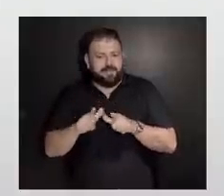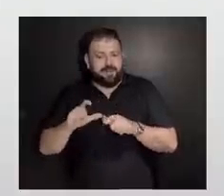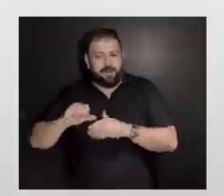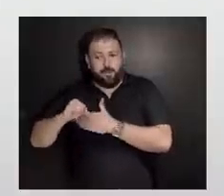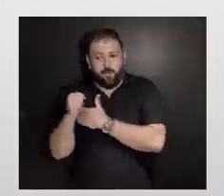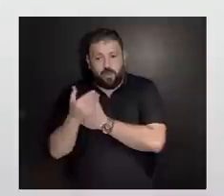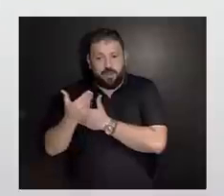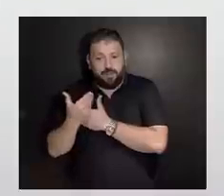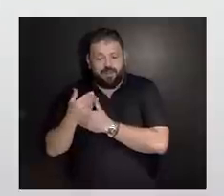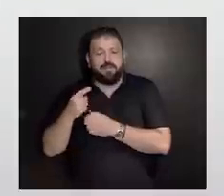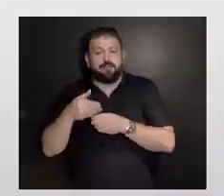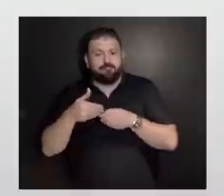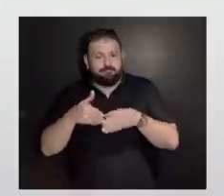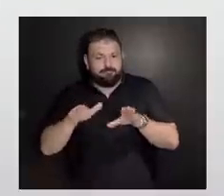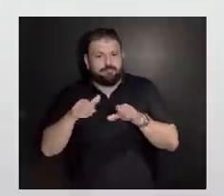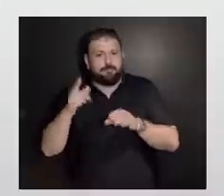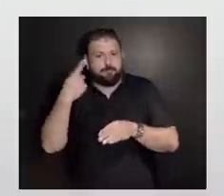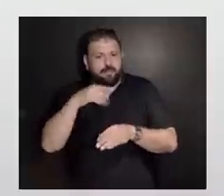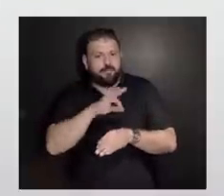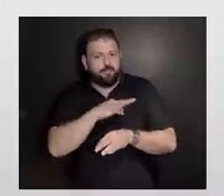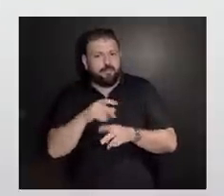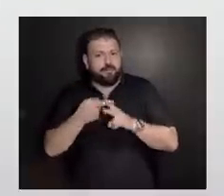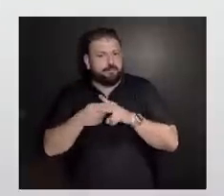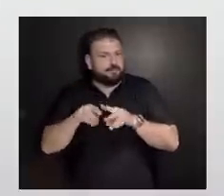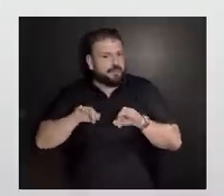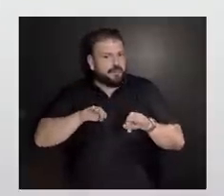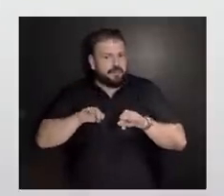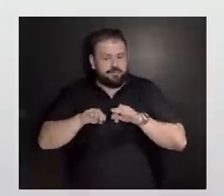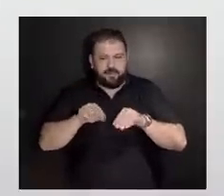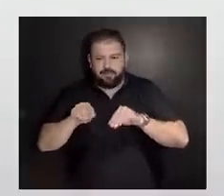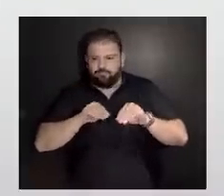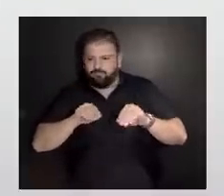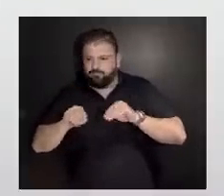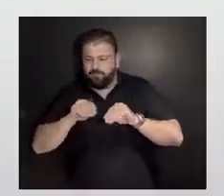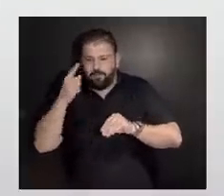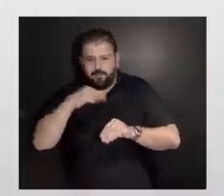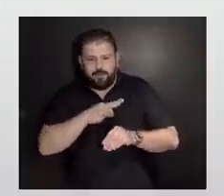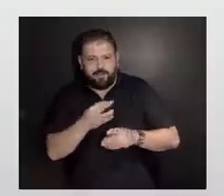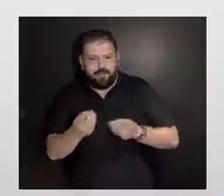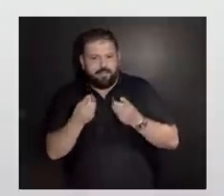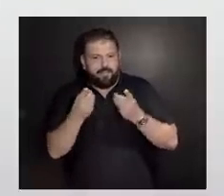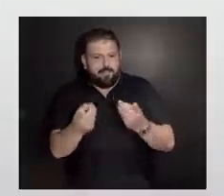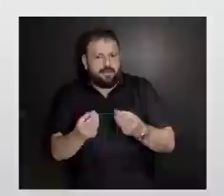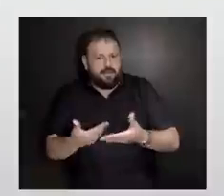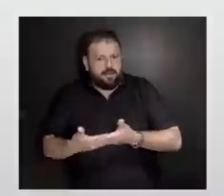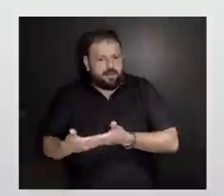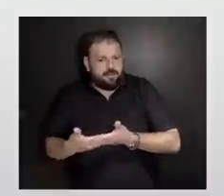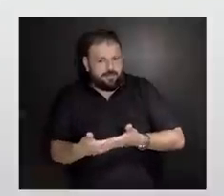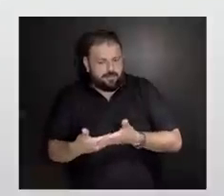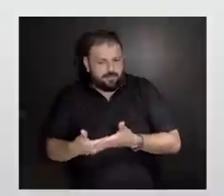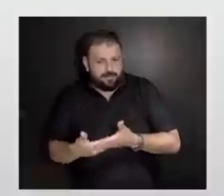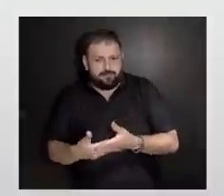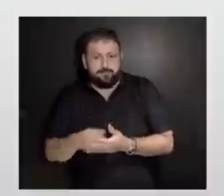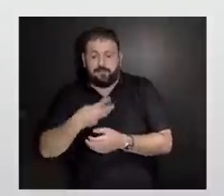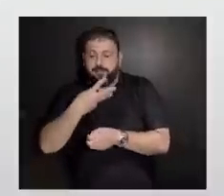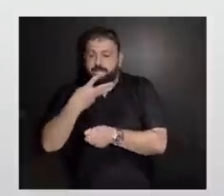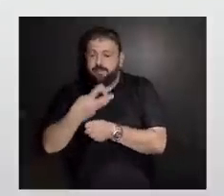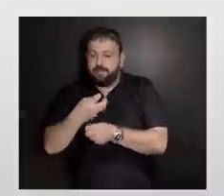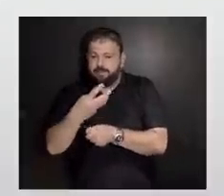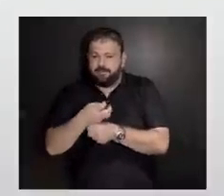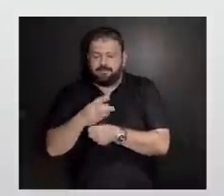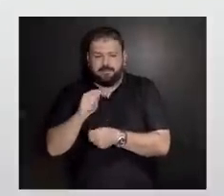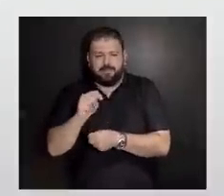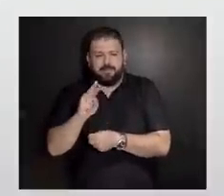y eso va a ser para empezar pues con todo lo que es la nutrición del bebé. Y en el tercer trimestre se